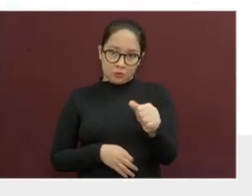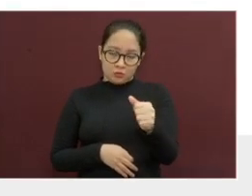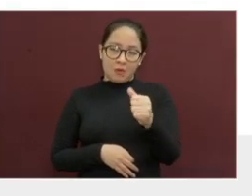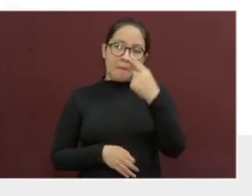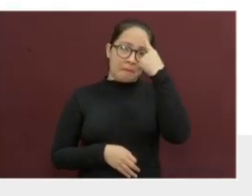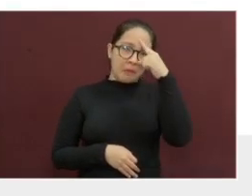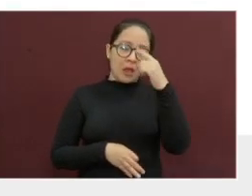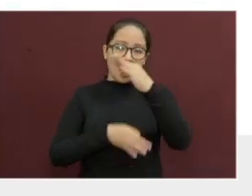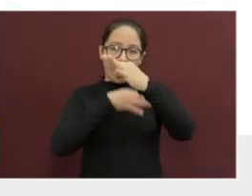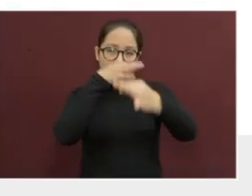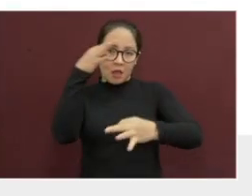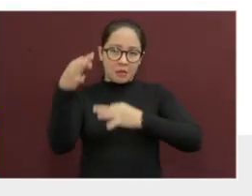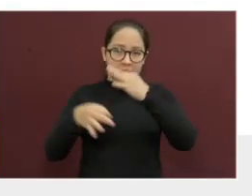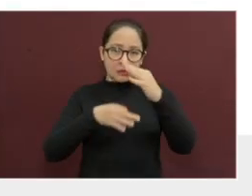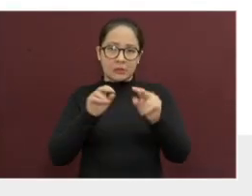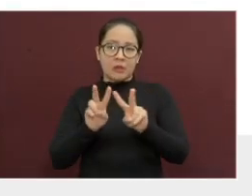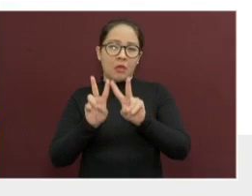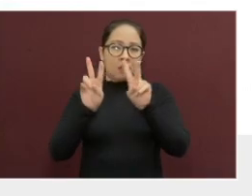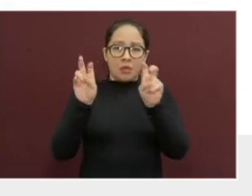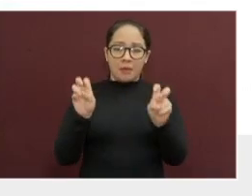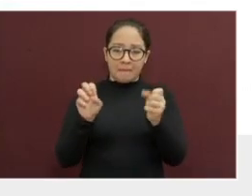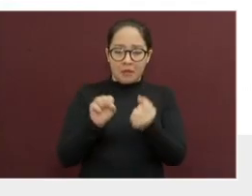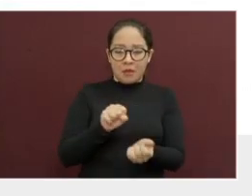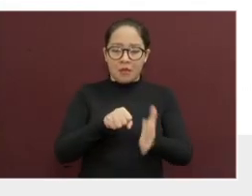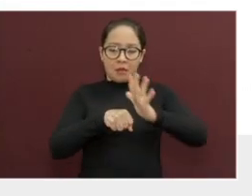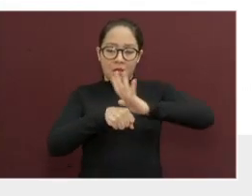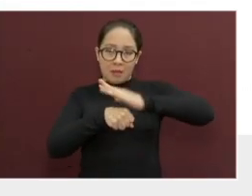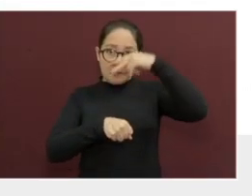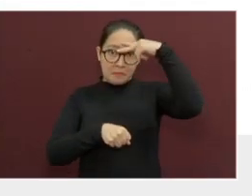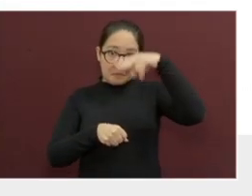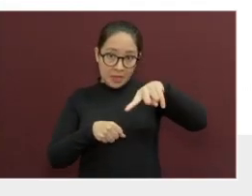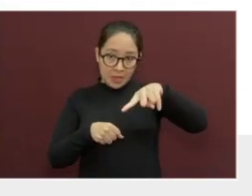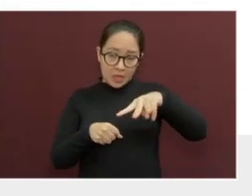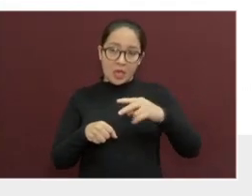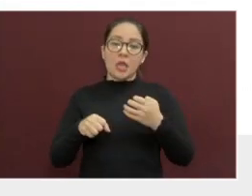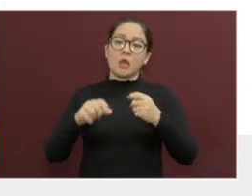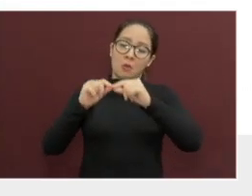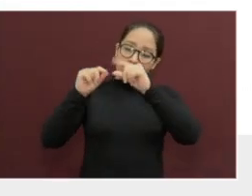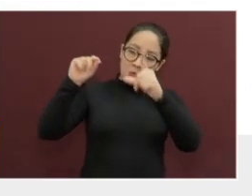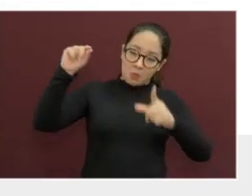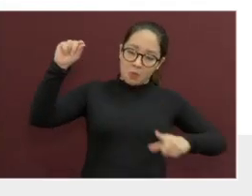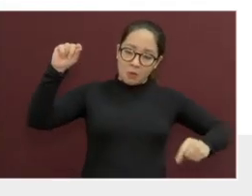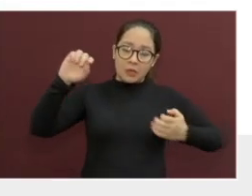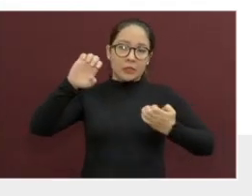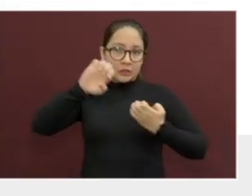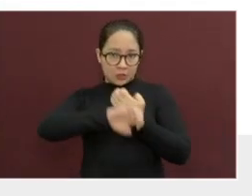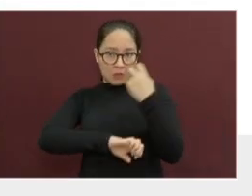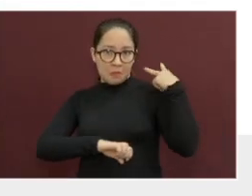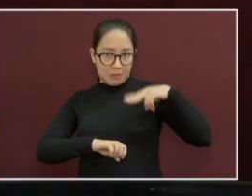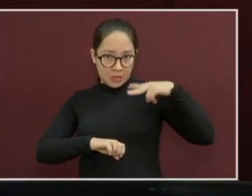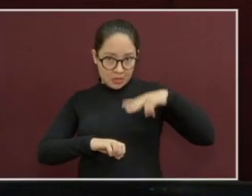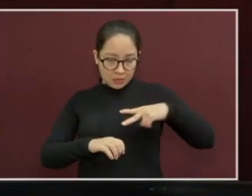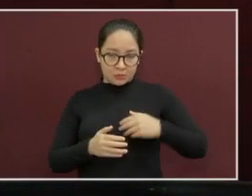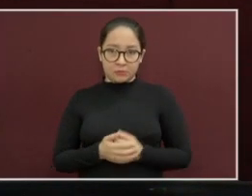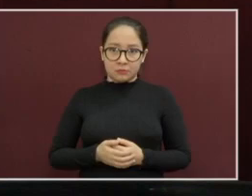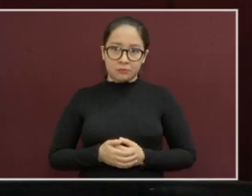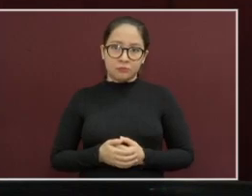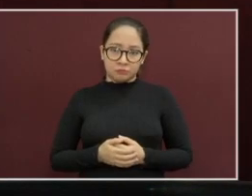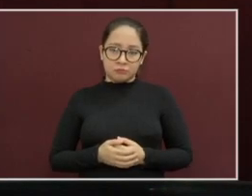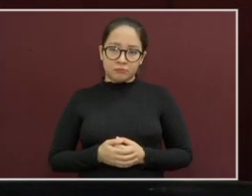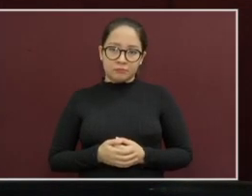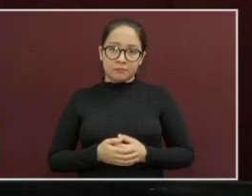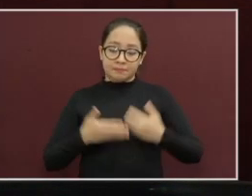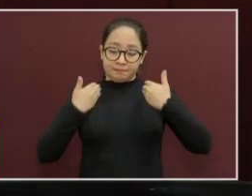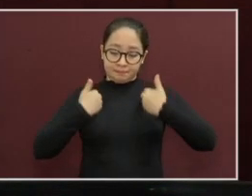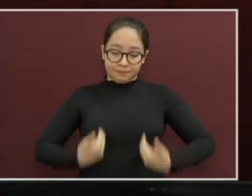la situación actual de el coronavirus en el país y en nuestro estado por lo que un servidor roberto